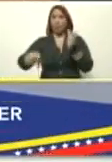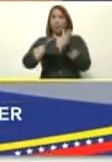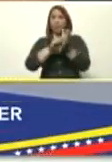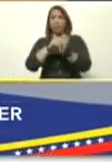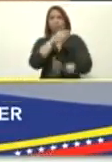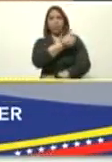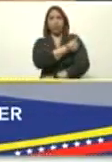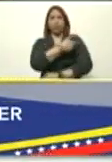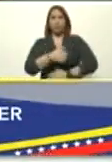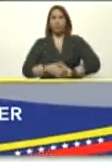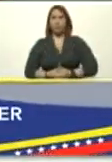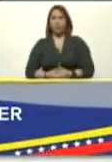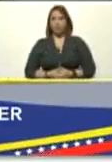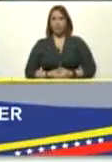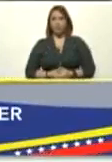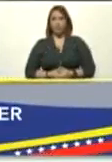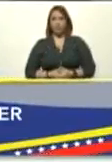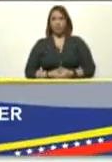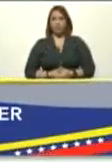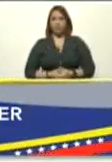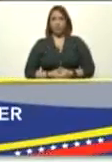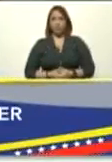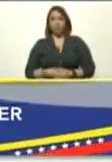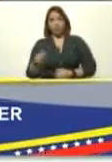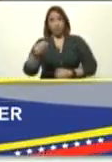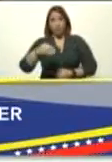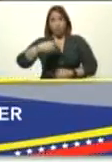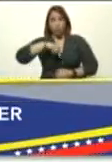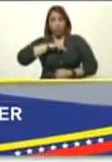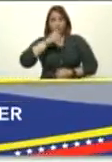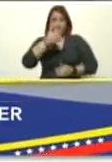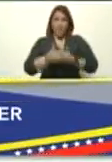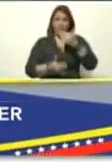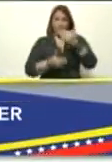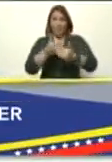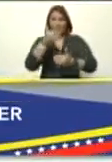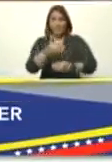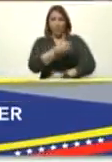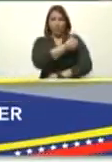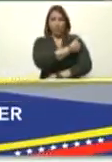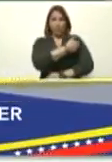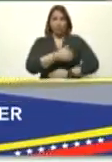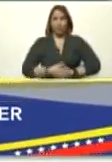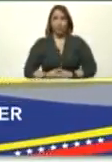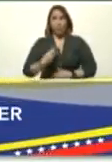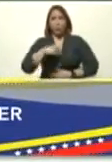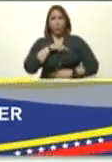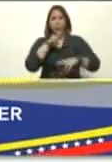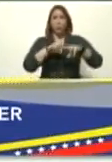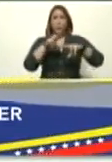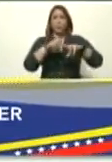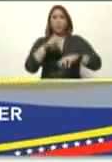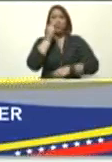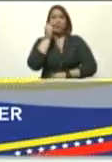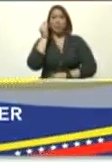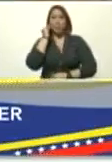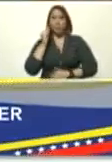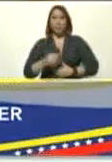al refuerzo. Y además estamos avanzando en la vacunación de nuestros niños y